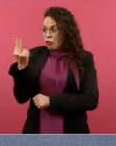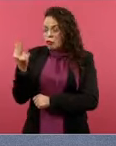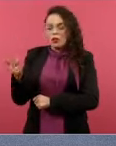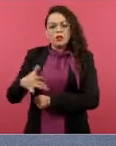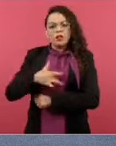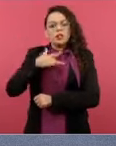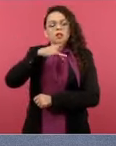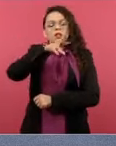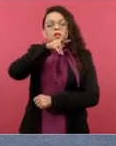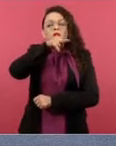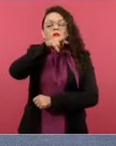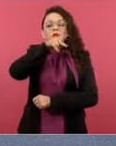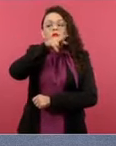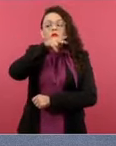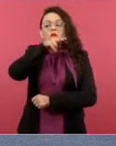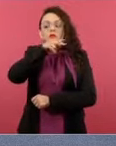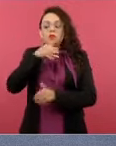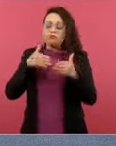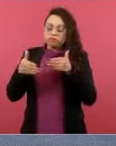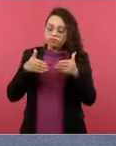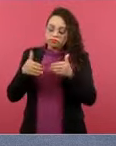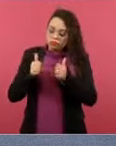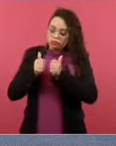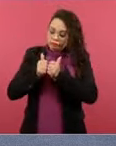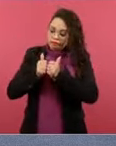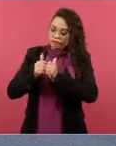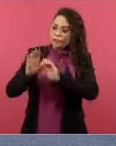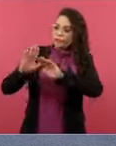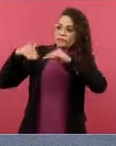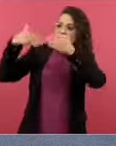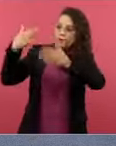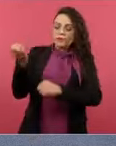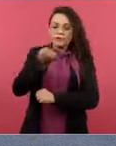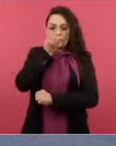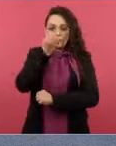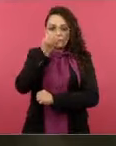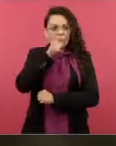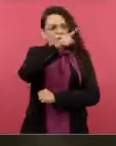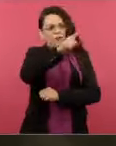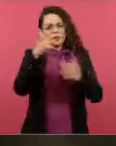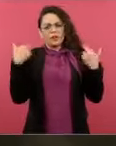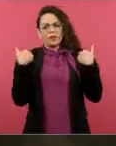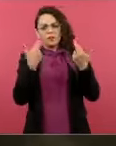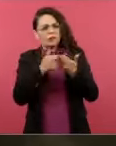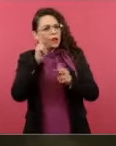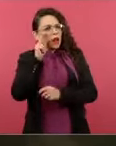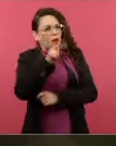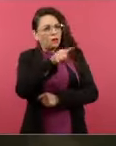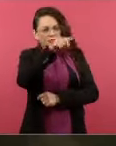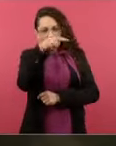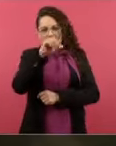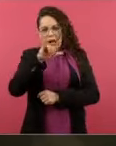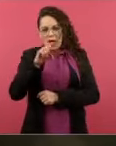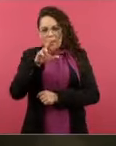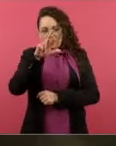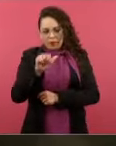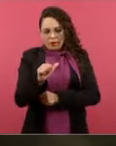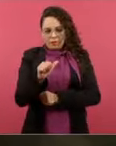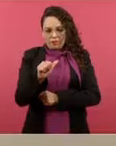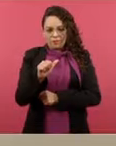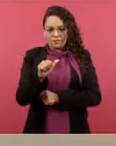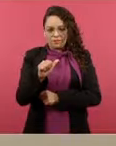Llegan por fin a la escuela y está la maestra Alejandra. Y bueno, pues el tema de clase que están estudiando, curiosamente, es el diseño de